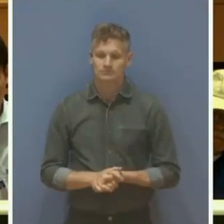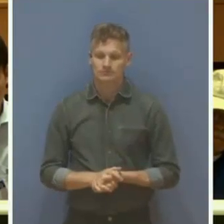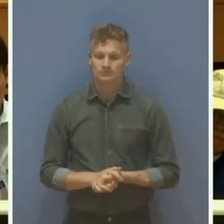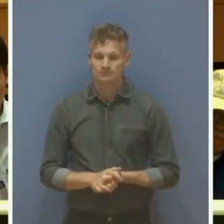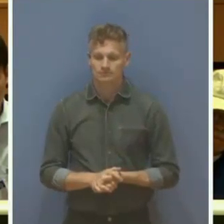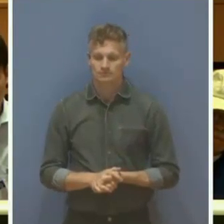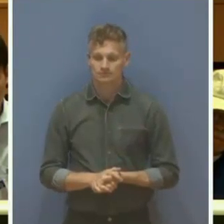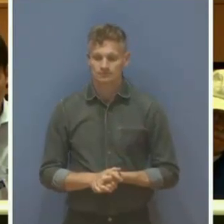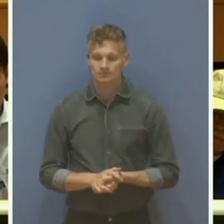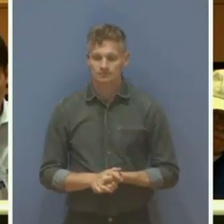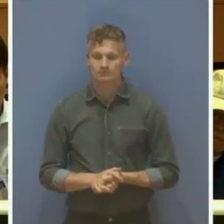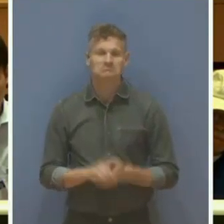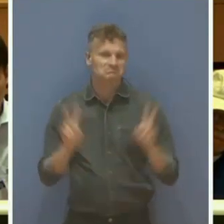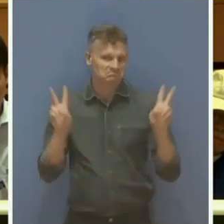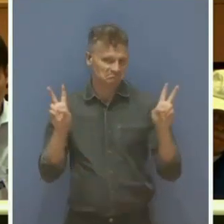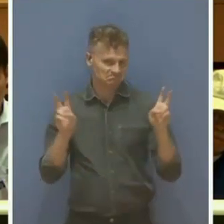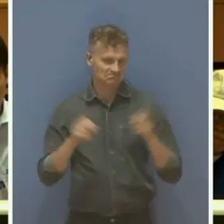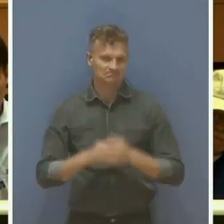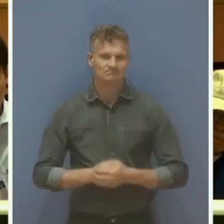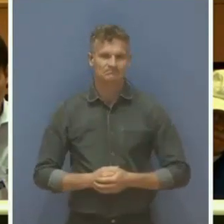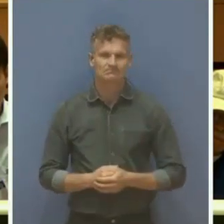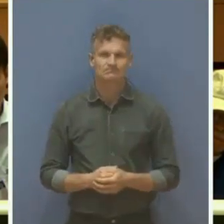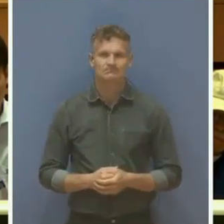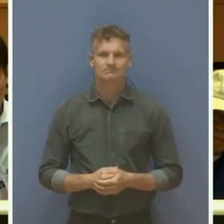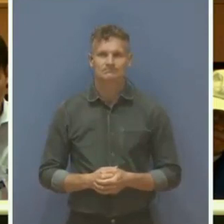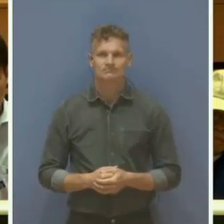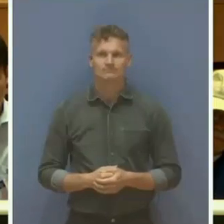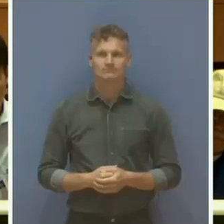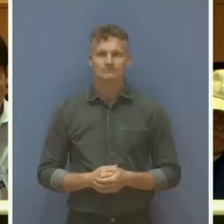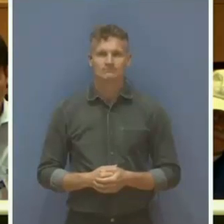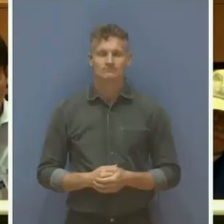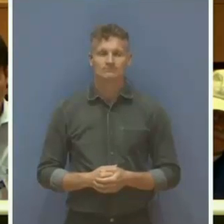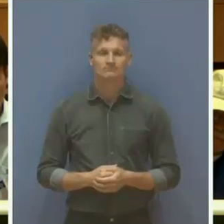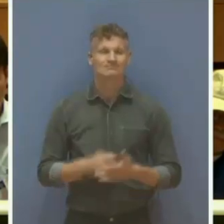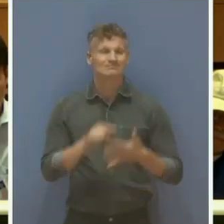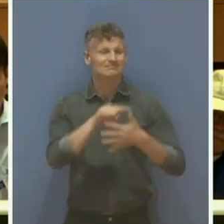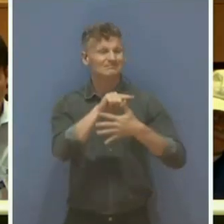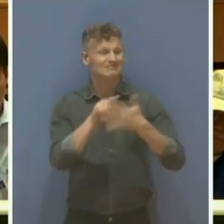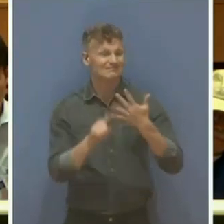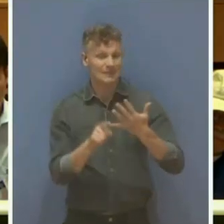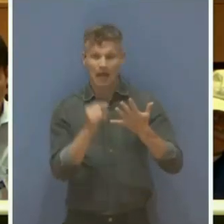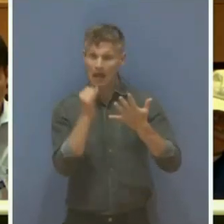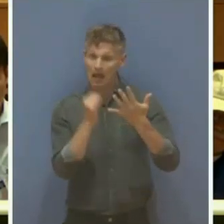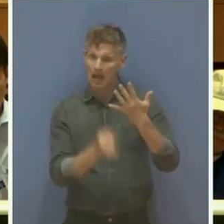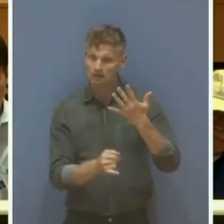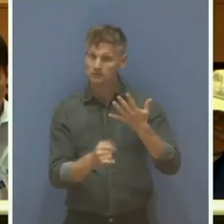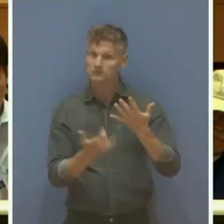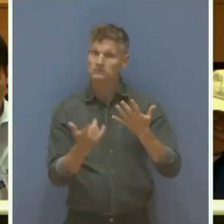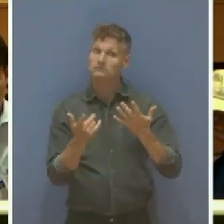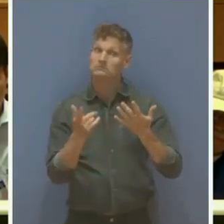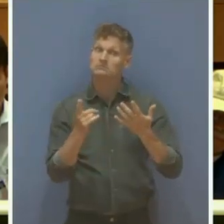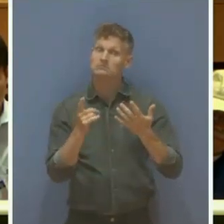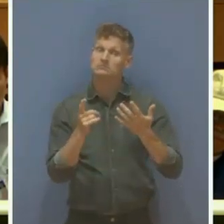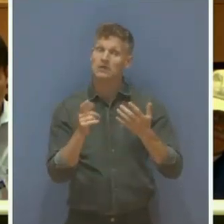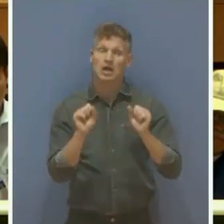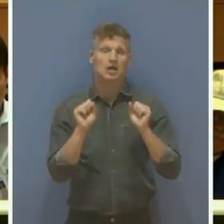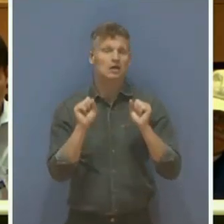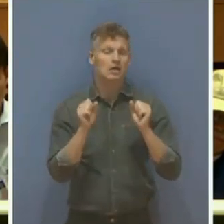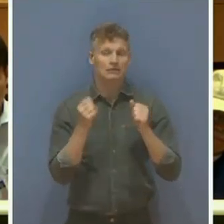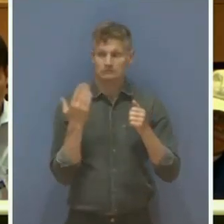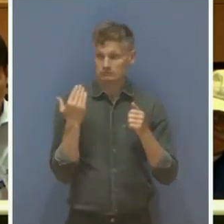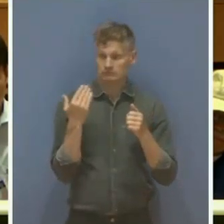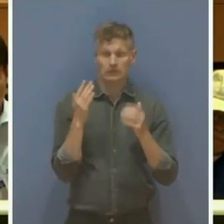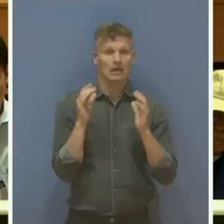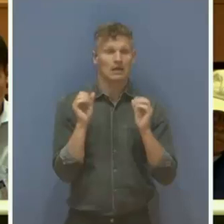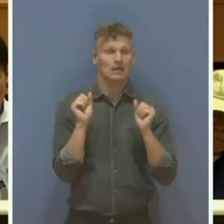estándar bajo de la última propuesta podría adoptarse sin consulta de los pueblos indígenas, puesto que los representantes indígenas estamos ausentes en